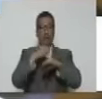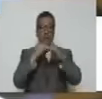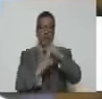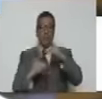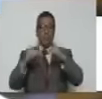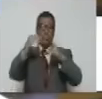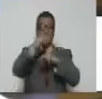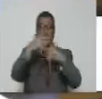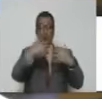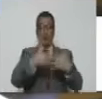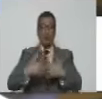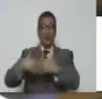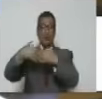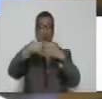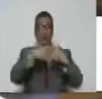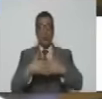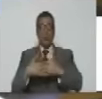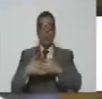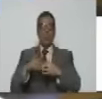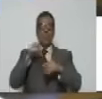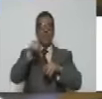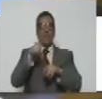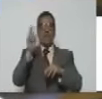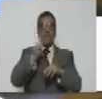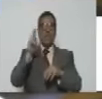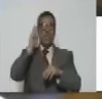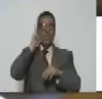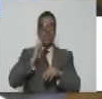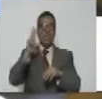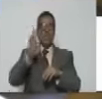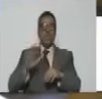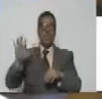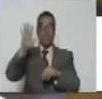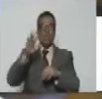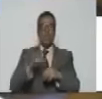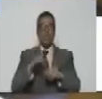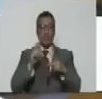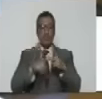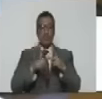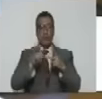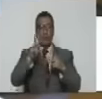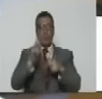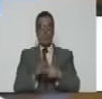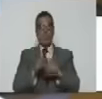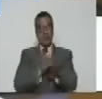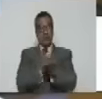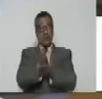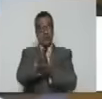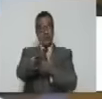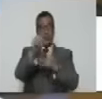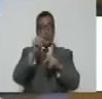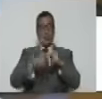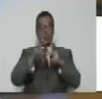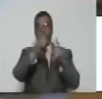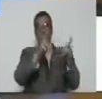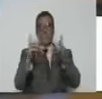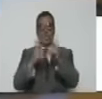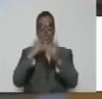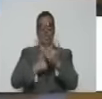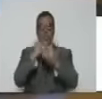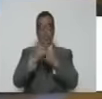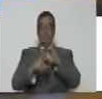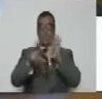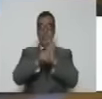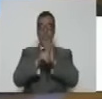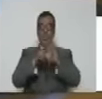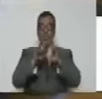supremacista de los Estados Unidos de América a la República Bolivariana de Venezuela. Segundo, continuación de la segunda discusión del proyecto de